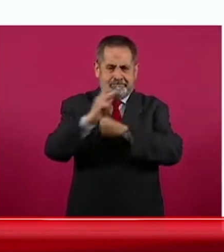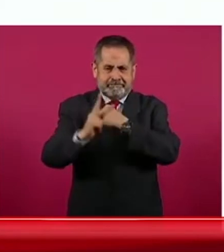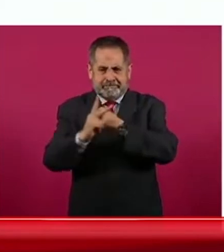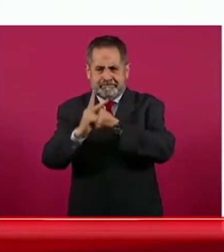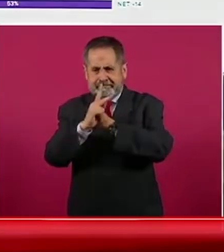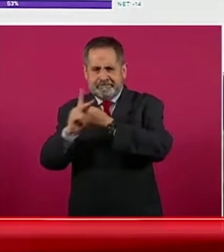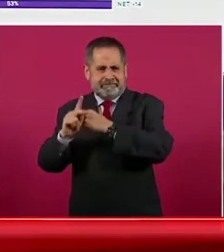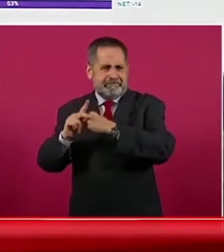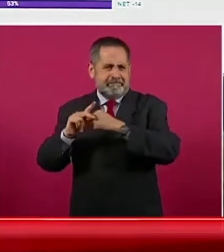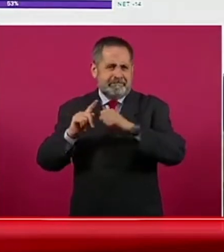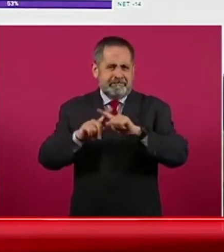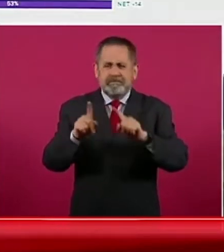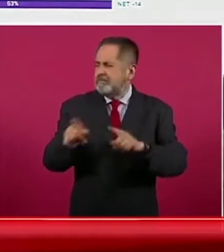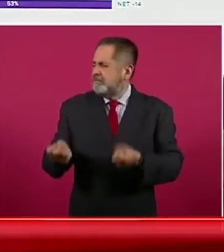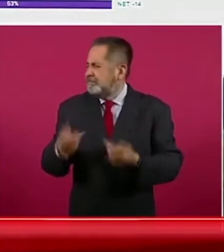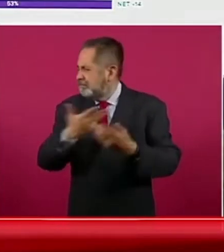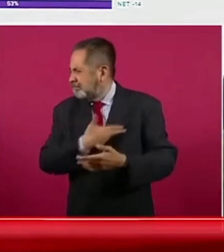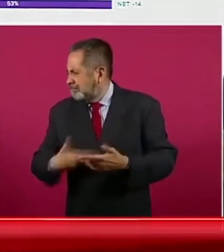¿Son cuántos?